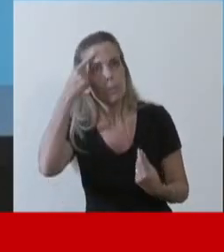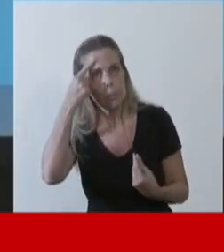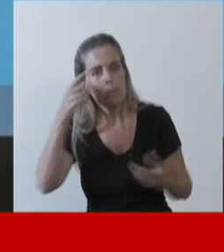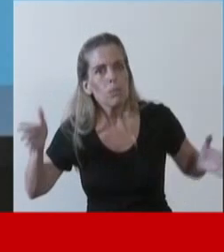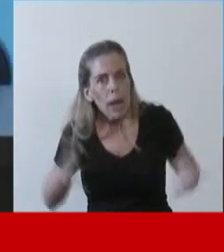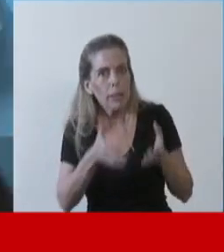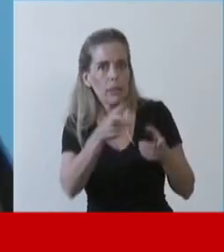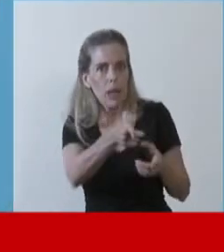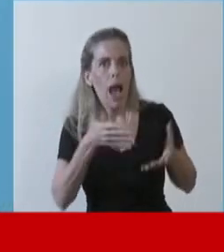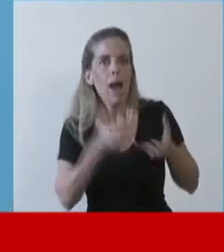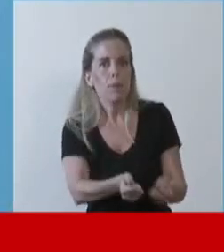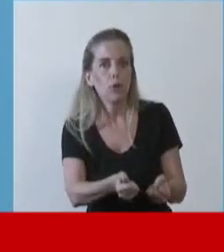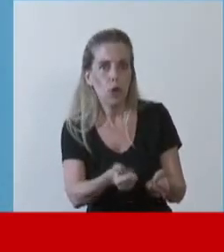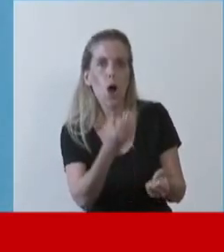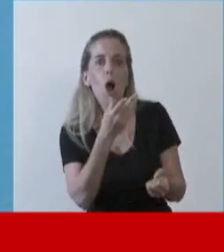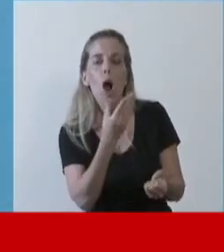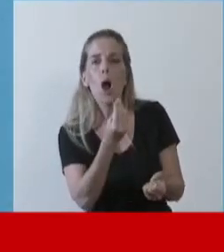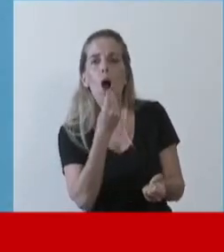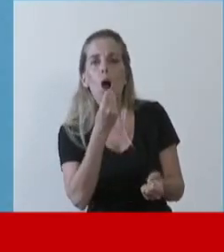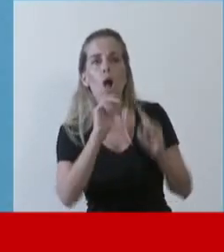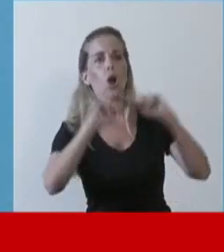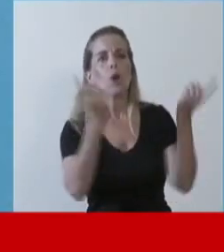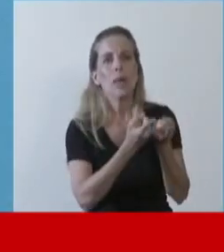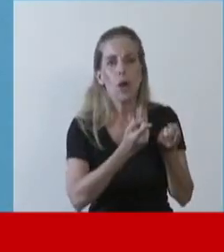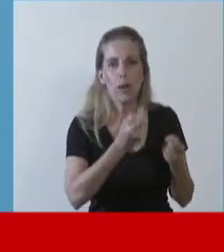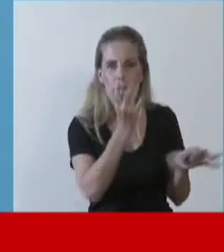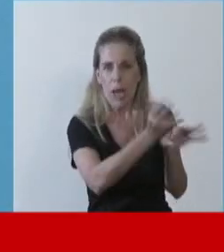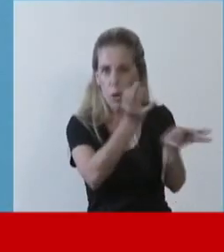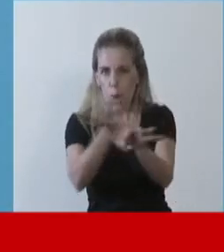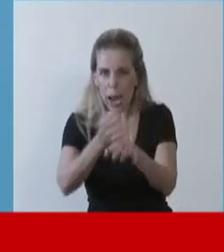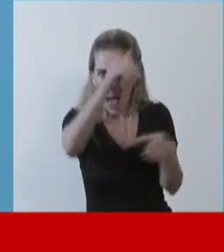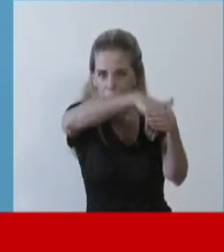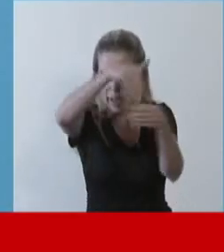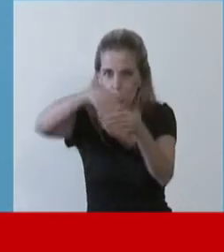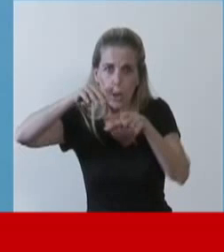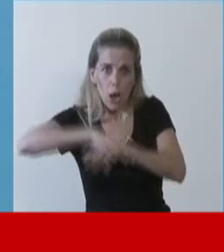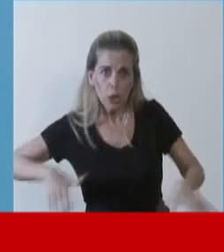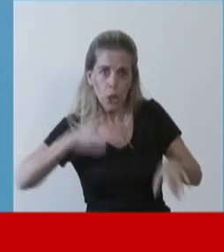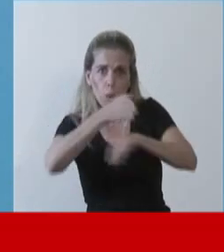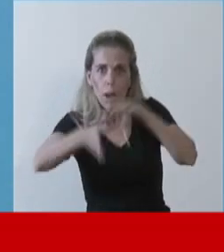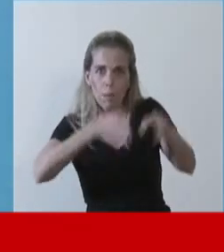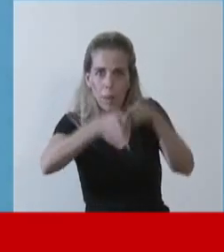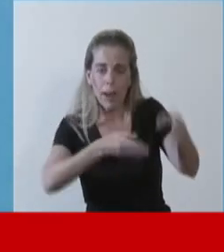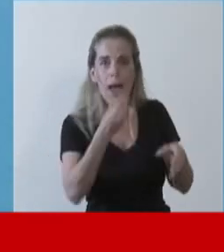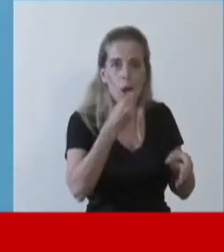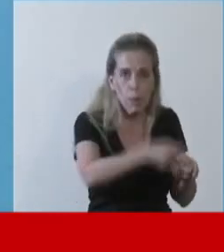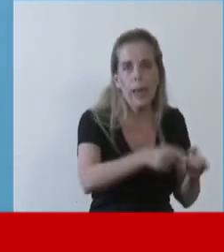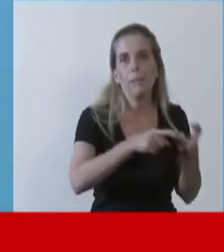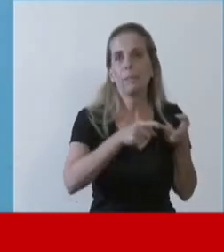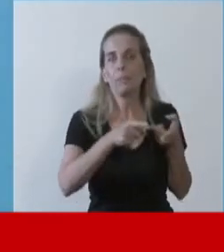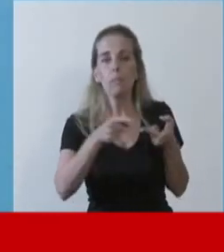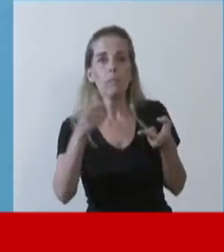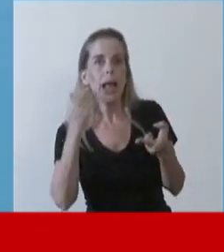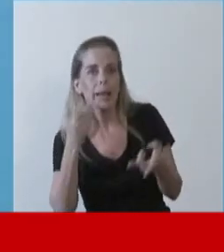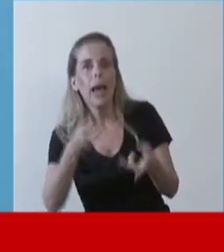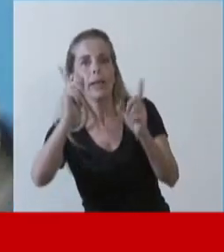a comedores. Cuando hablamos de comedores escolares, de comedores comunitarios y de merenderos. Cuando hablamos de